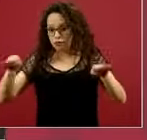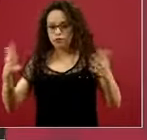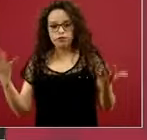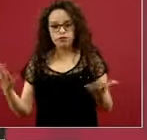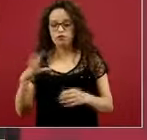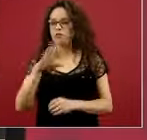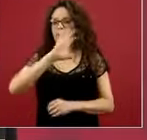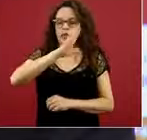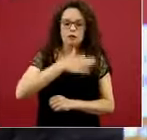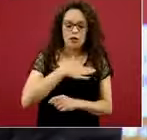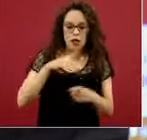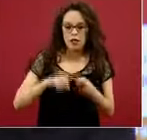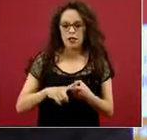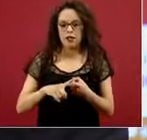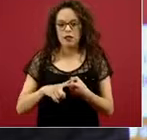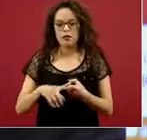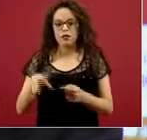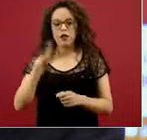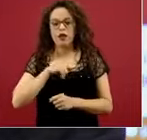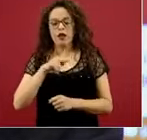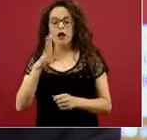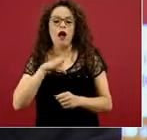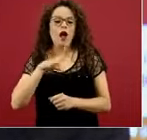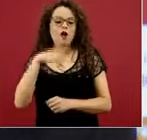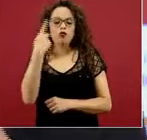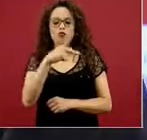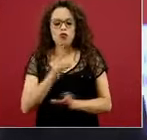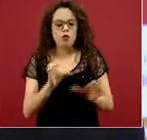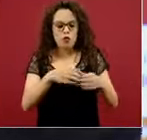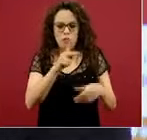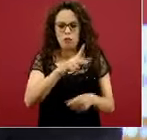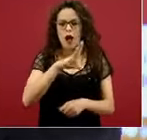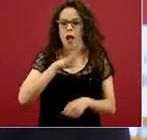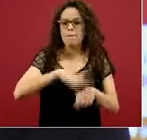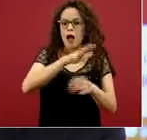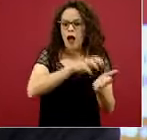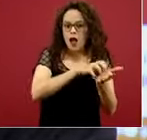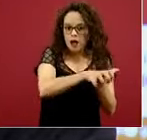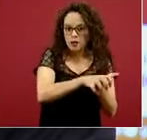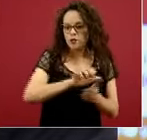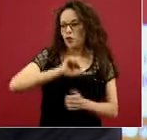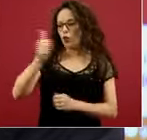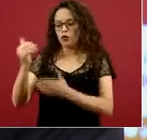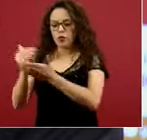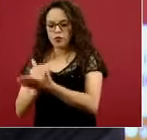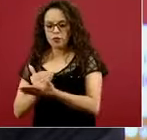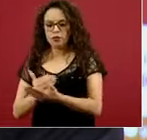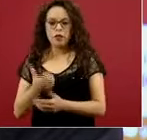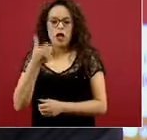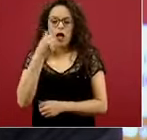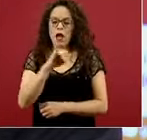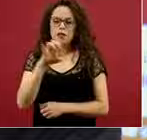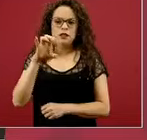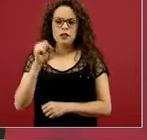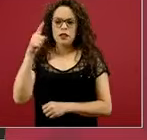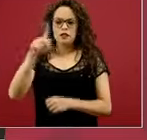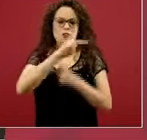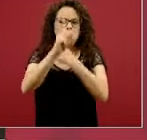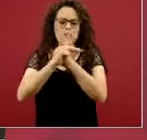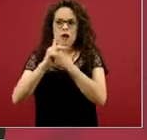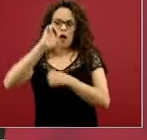en España hay ciertas provincias que tienen mayor carga que otra, y así ha pasado en gran parte de los países europeos,